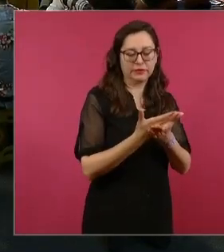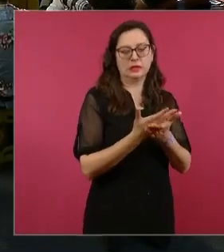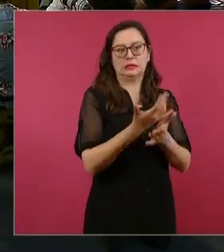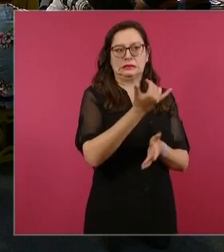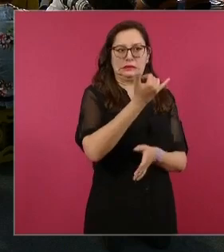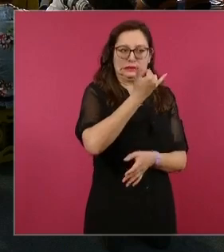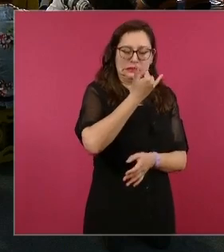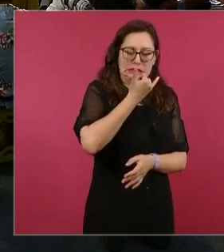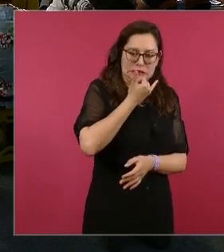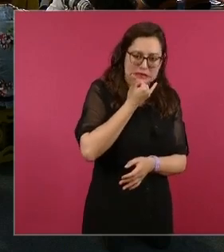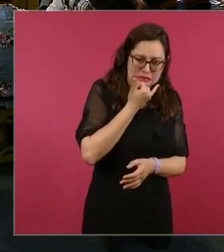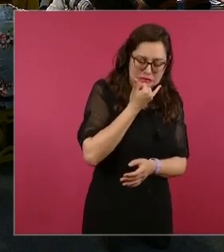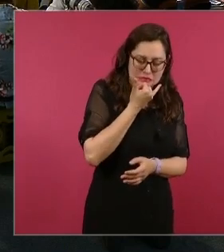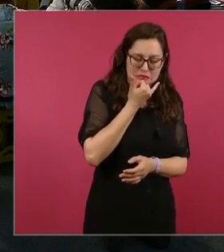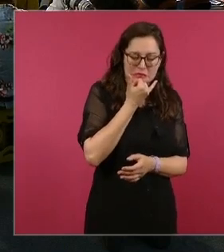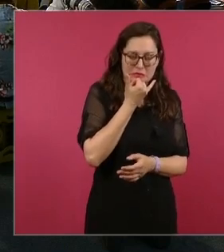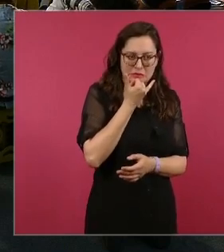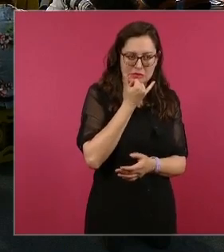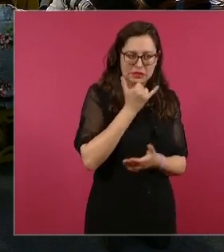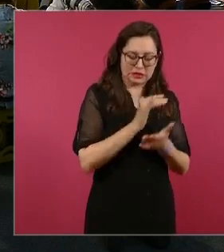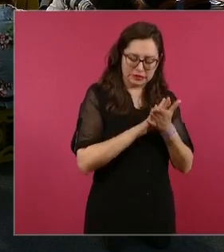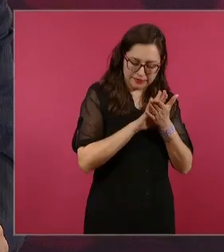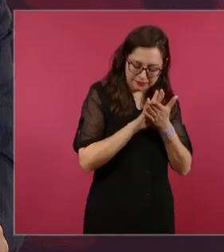pronuncien ofreciendo